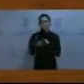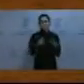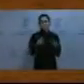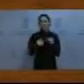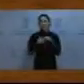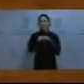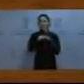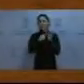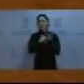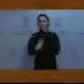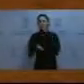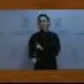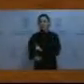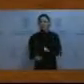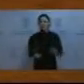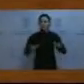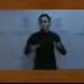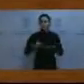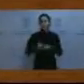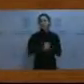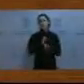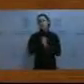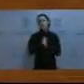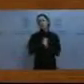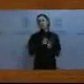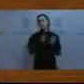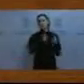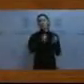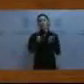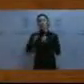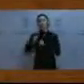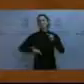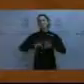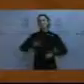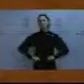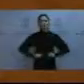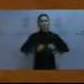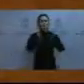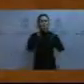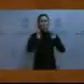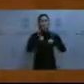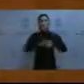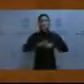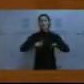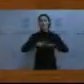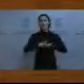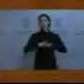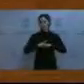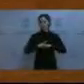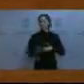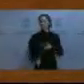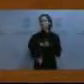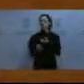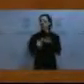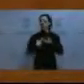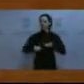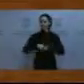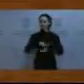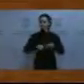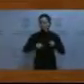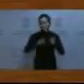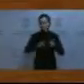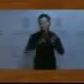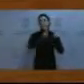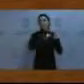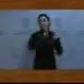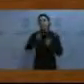no discriminación. Los contratos de obras adjudicados durante 2007 a accionistas de la sociedad representaron el 76% del